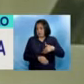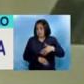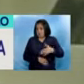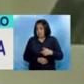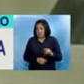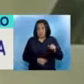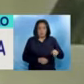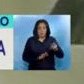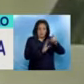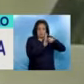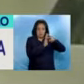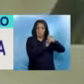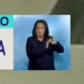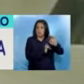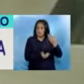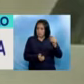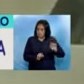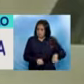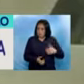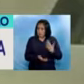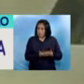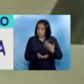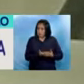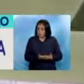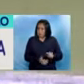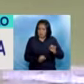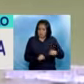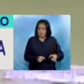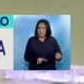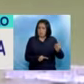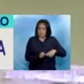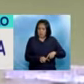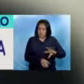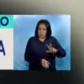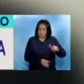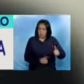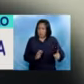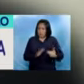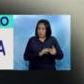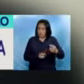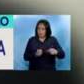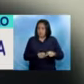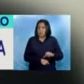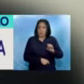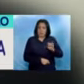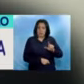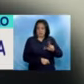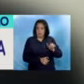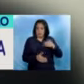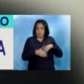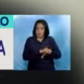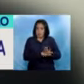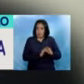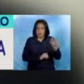pesar de estos videos que prueban su participación en robos a locales comerciales. Silva se encuentra recluido desde enero de este año en